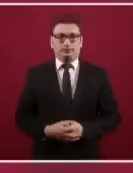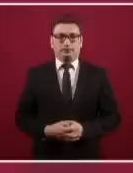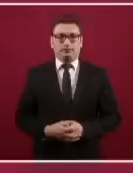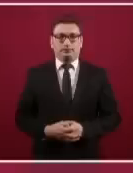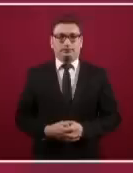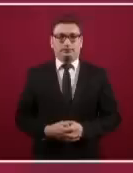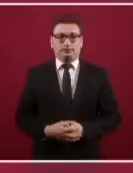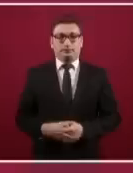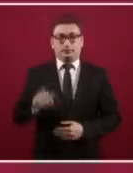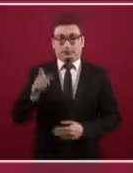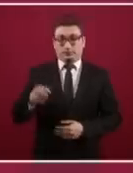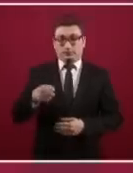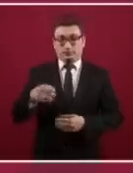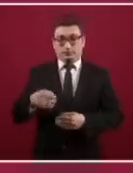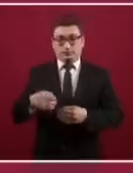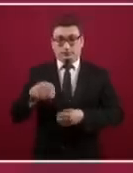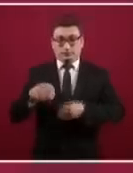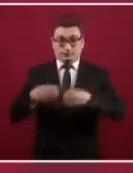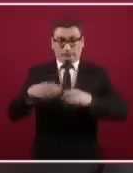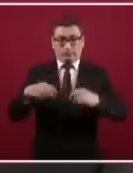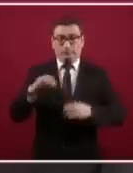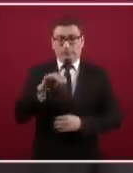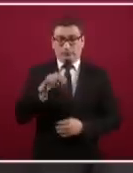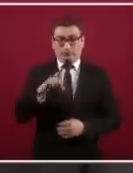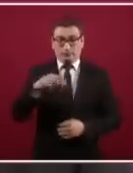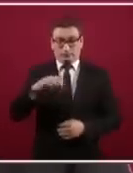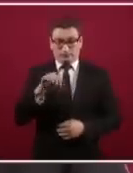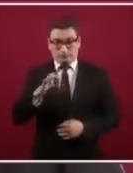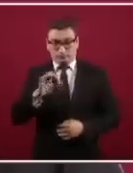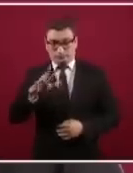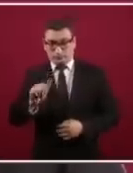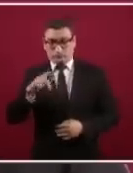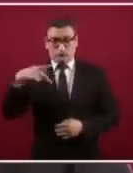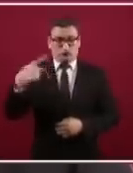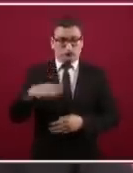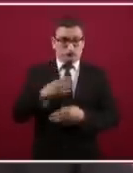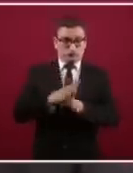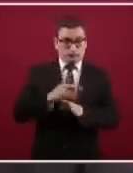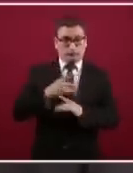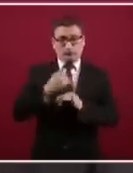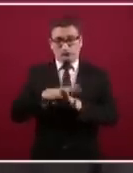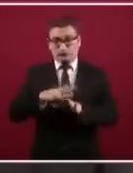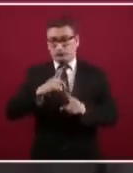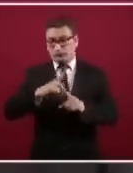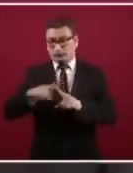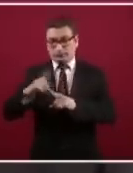del ministro Medina Mora no